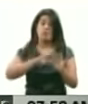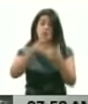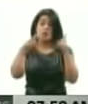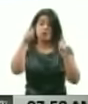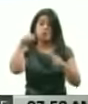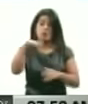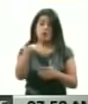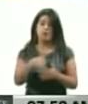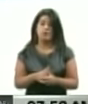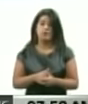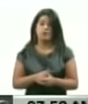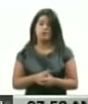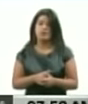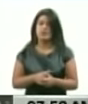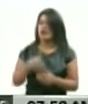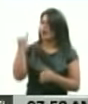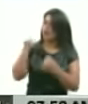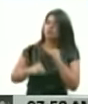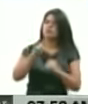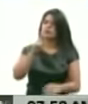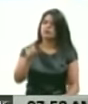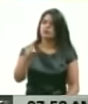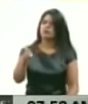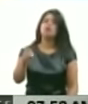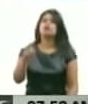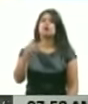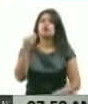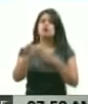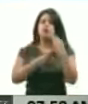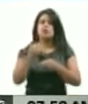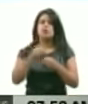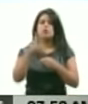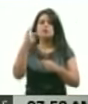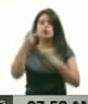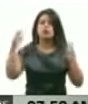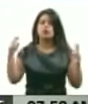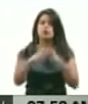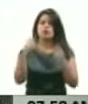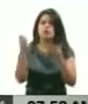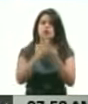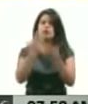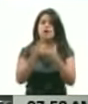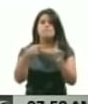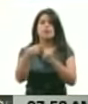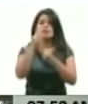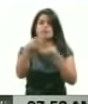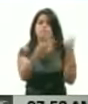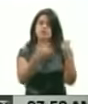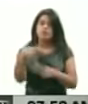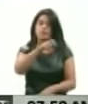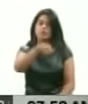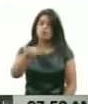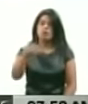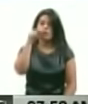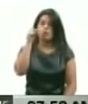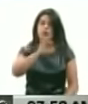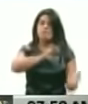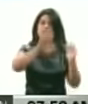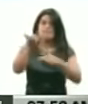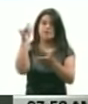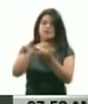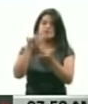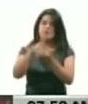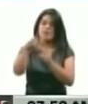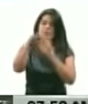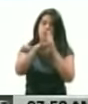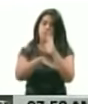ya para cerrar, Sadi, primero, ¿cómo terminó de ir el segundo encuentro del libro? Y ya la invitación, por supuesto, para todas las personas que acudan a este